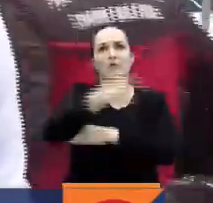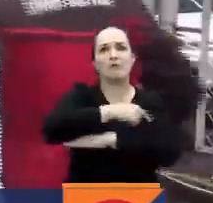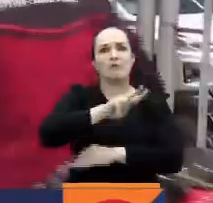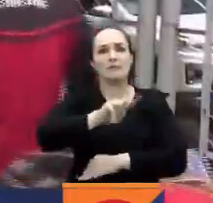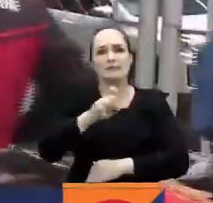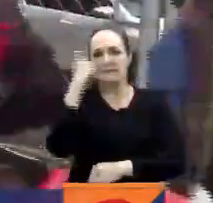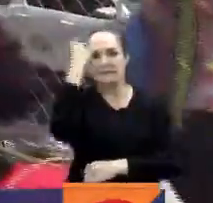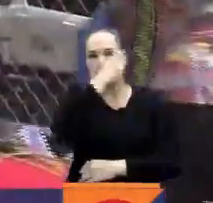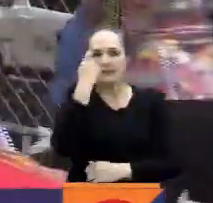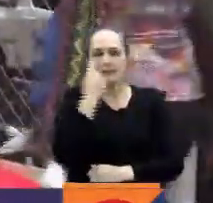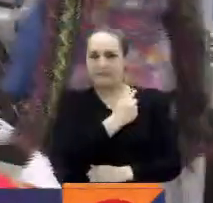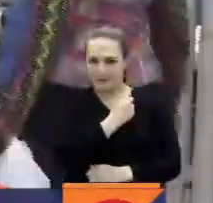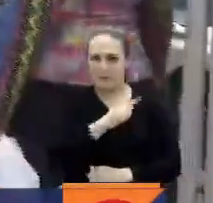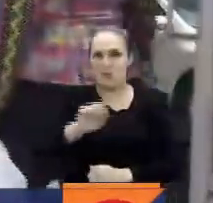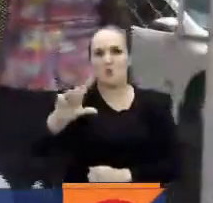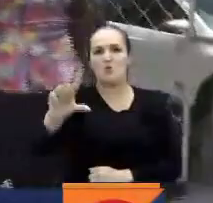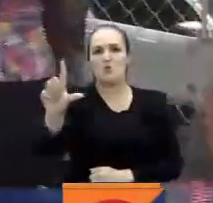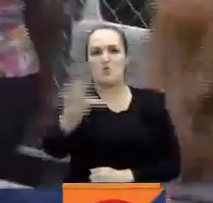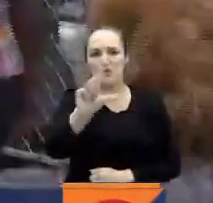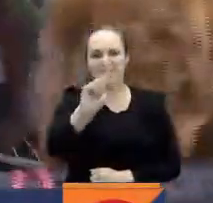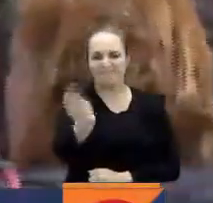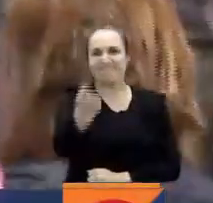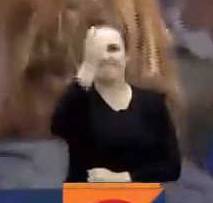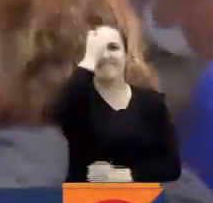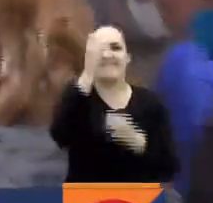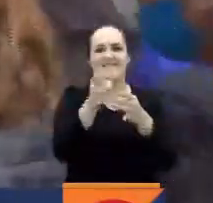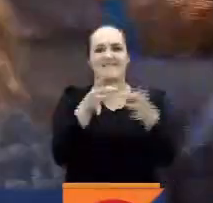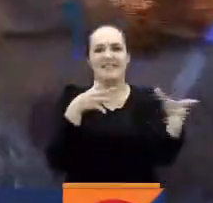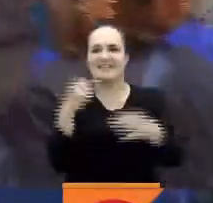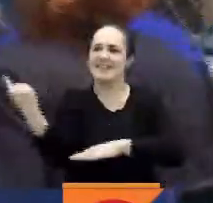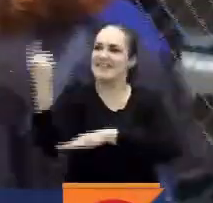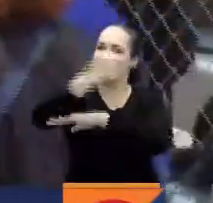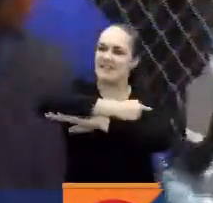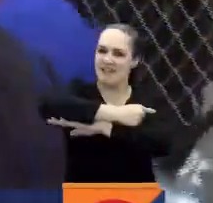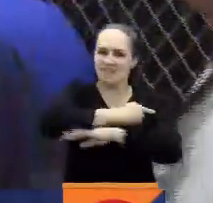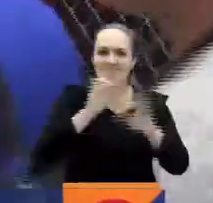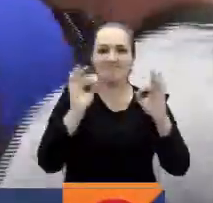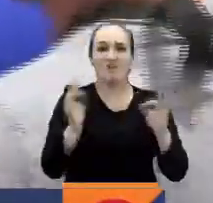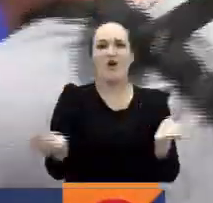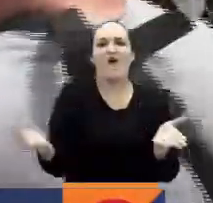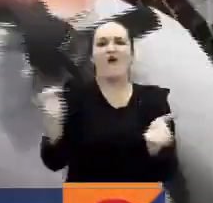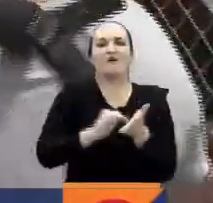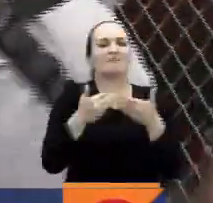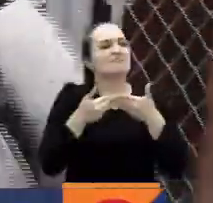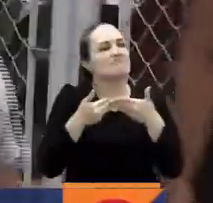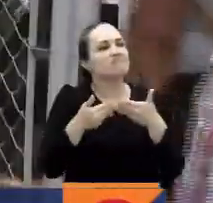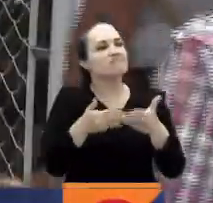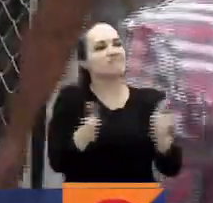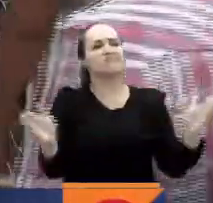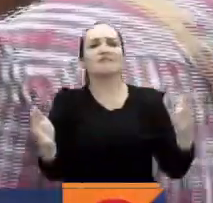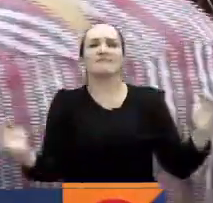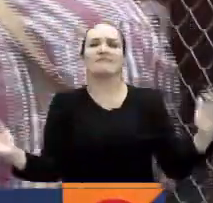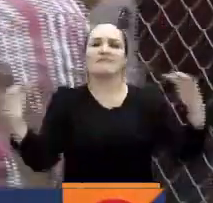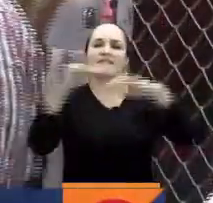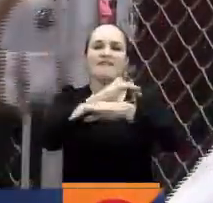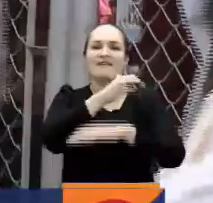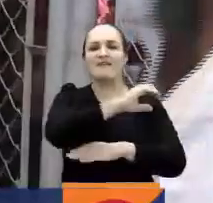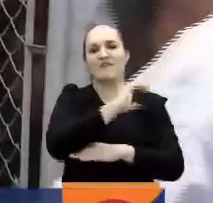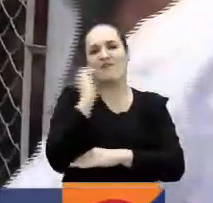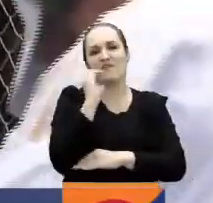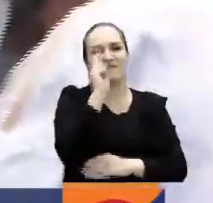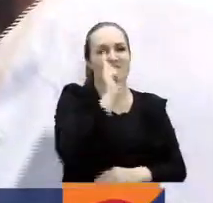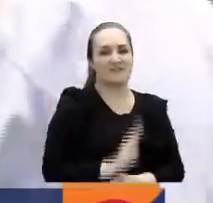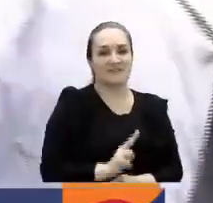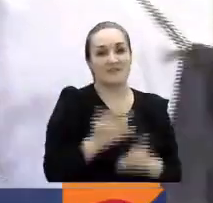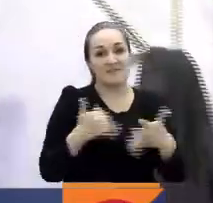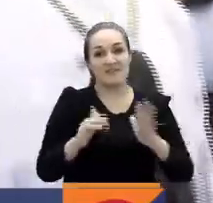venezolanos hoy, lunes 26 de septiembre, día en que se volvieron a abrir los pasos fronterizos entre Colombia y Venezuela. Esa es